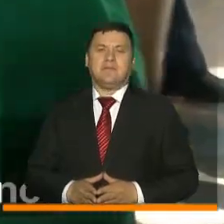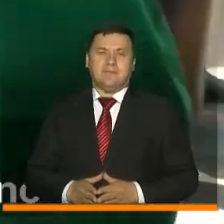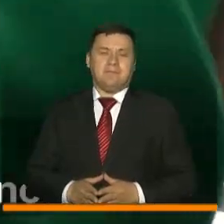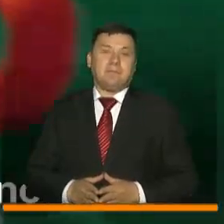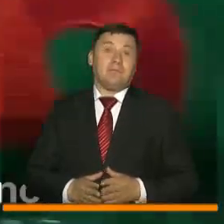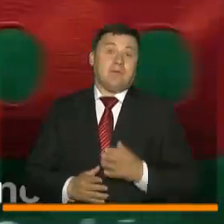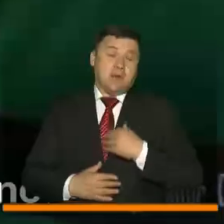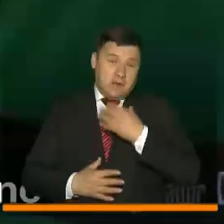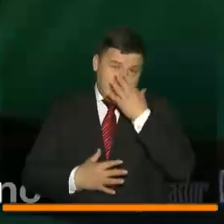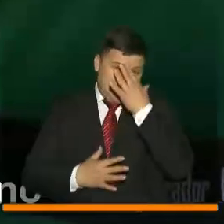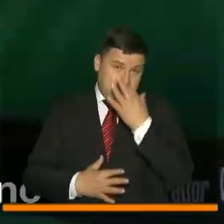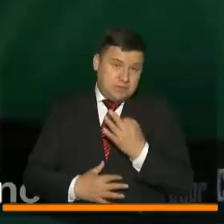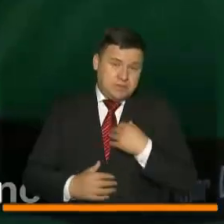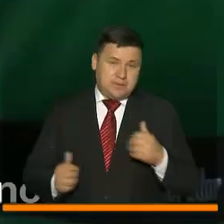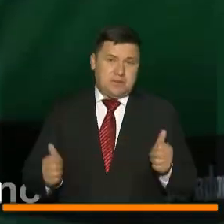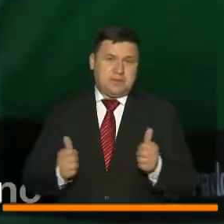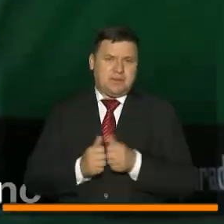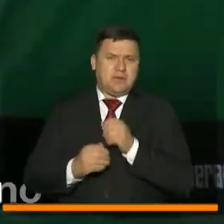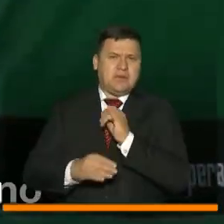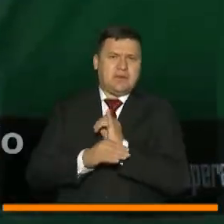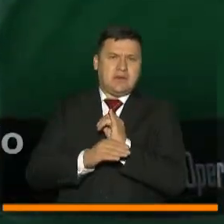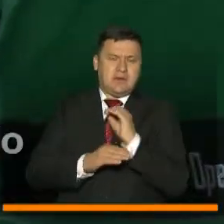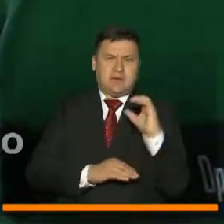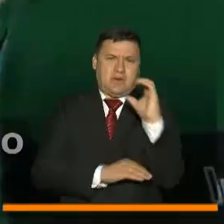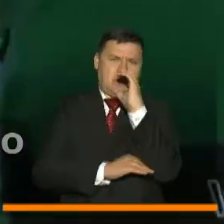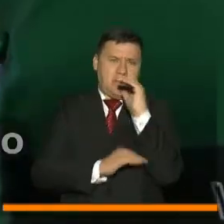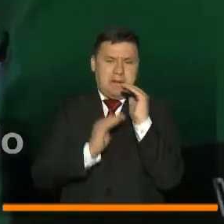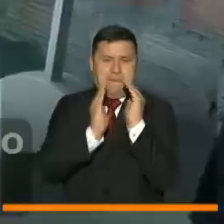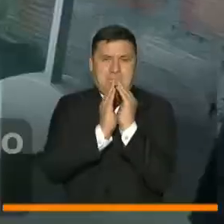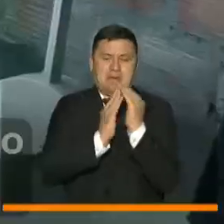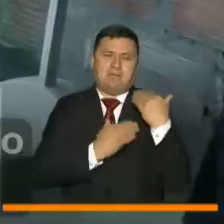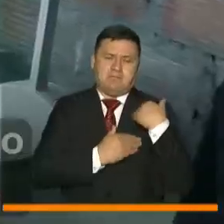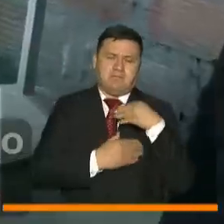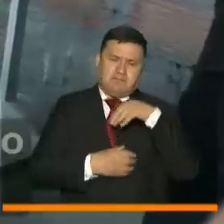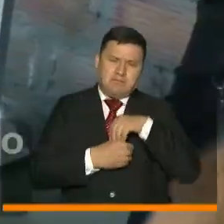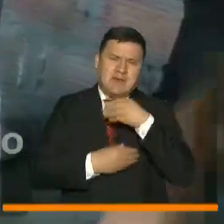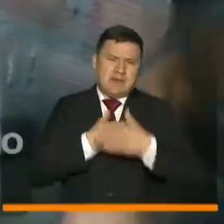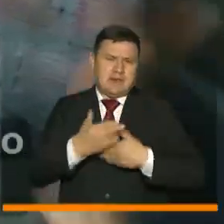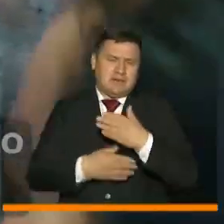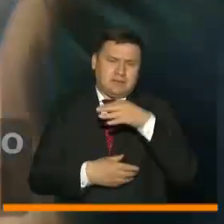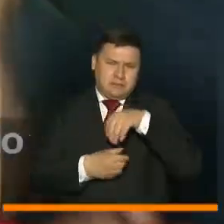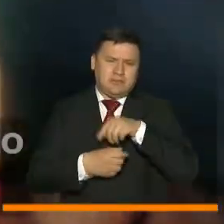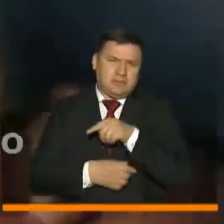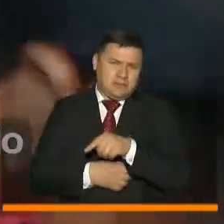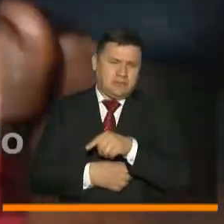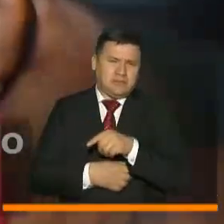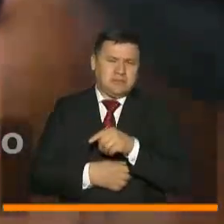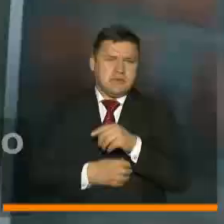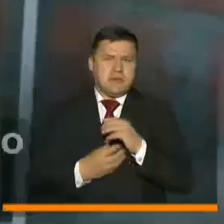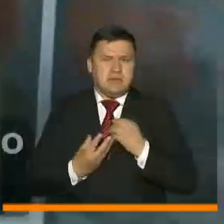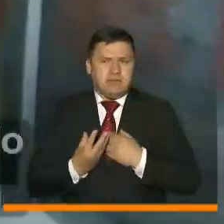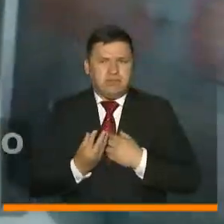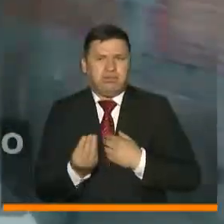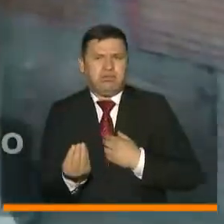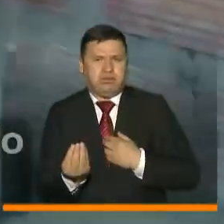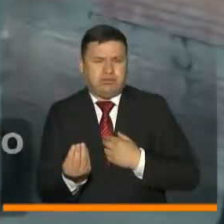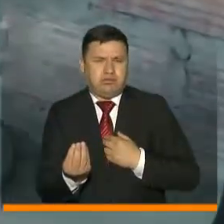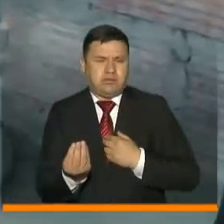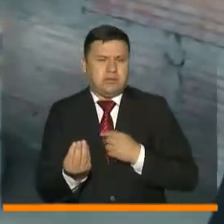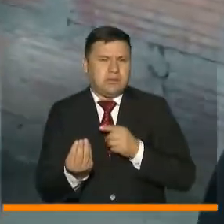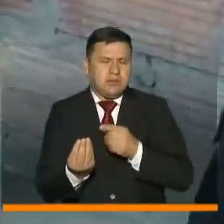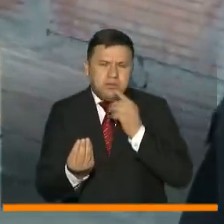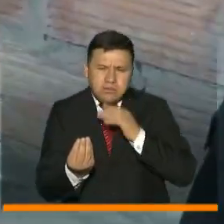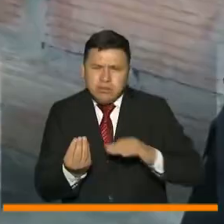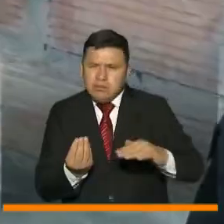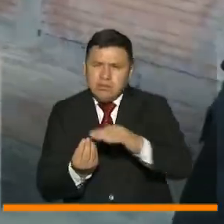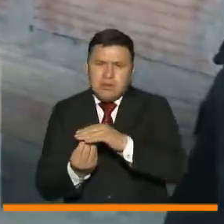Tenemos la fortuna de estar acompañados por el Instituto Colombiano de Bienestar Familiar. Venimos haciendo también unas brigadas de tamizaje